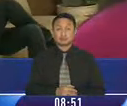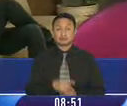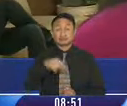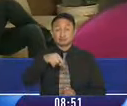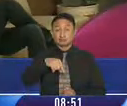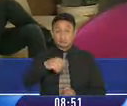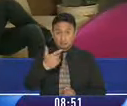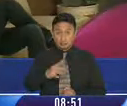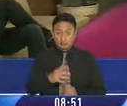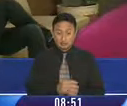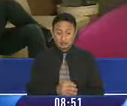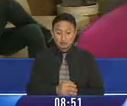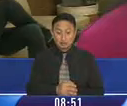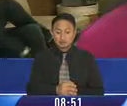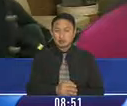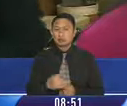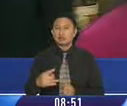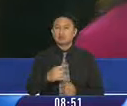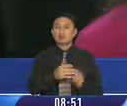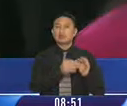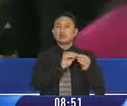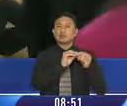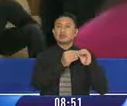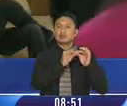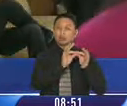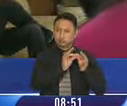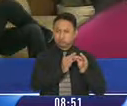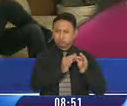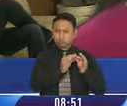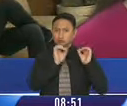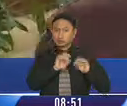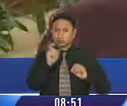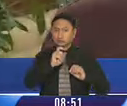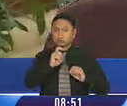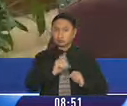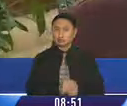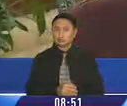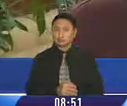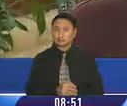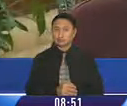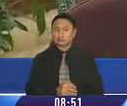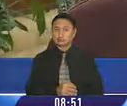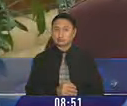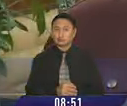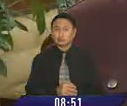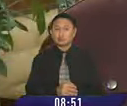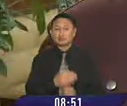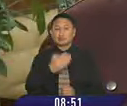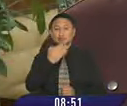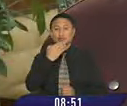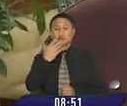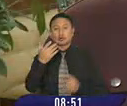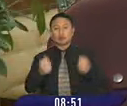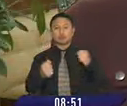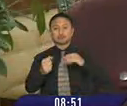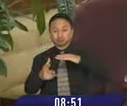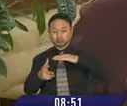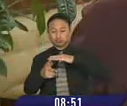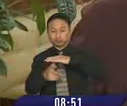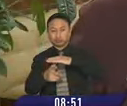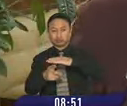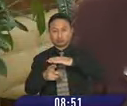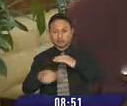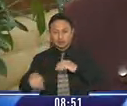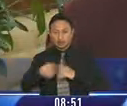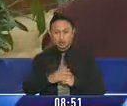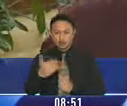realizado las adecuaciones que se necesitan. Es imposible que tengamos un patio de retención vehicular que no tenga